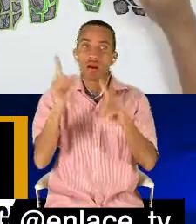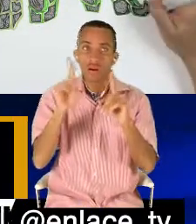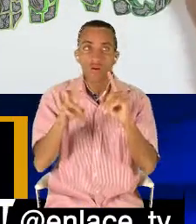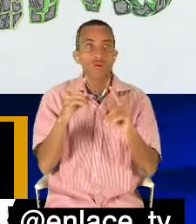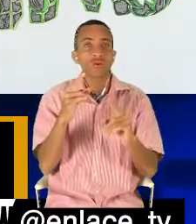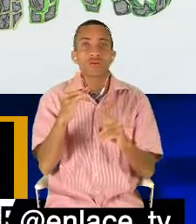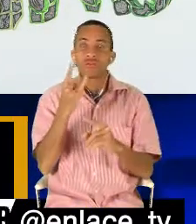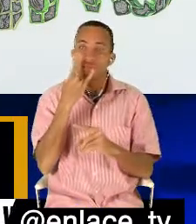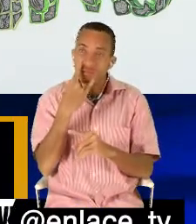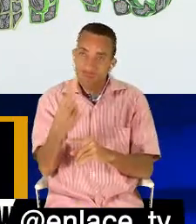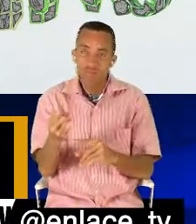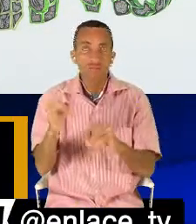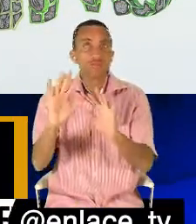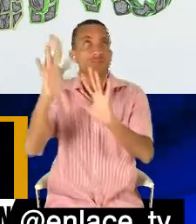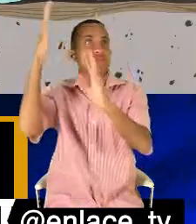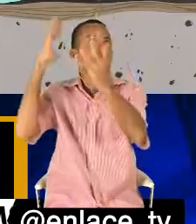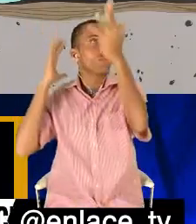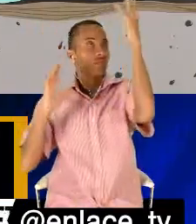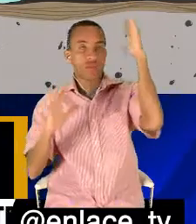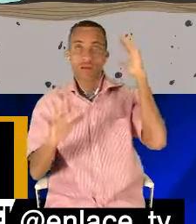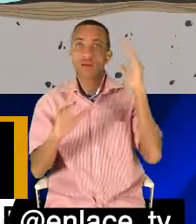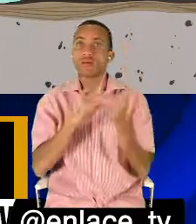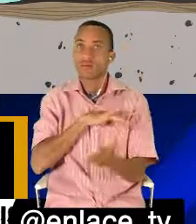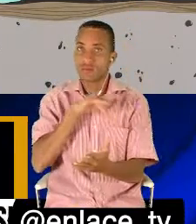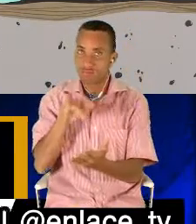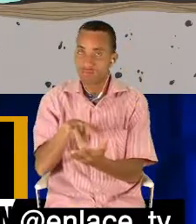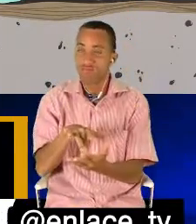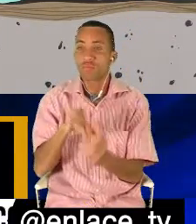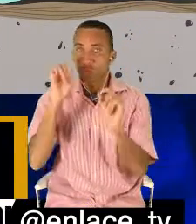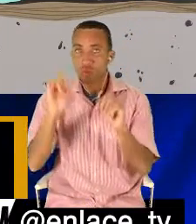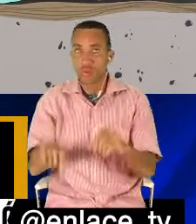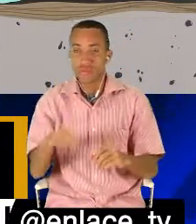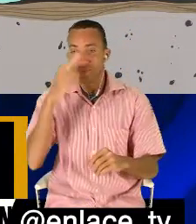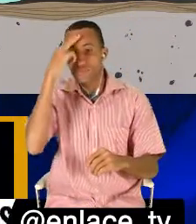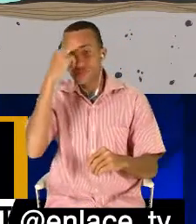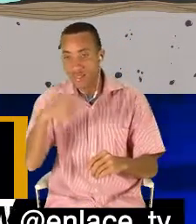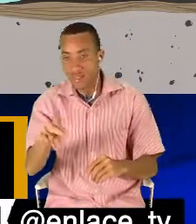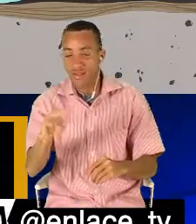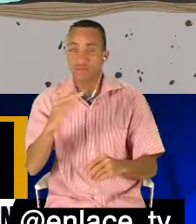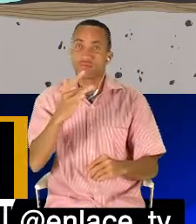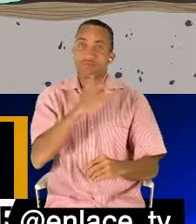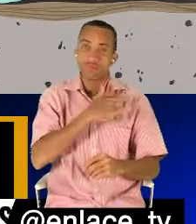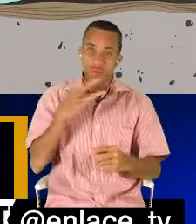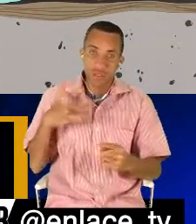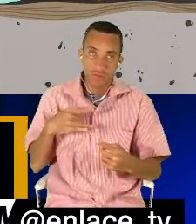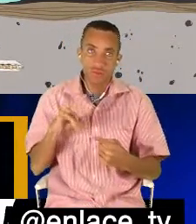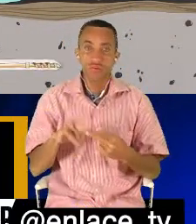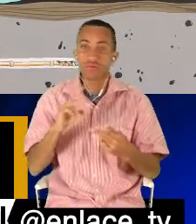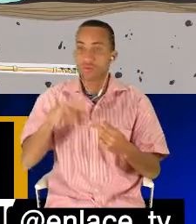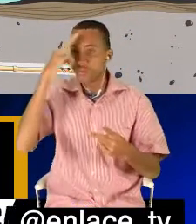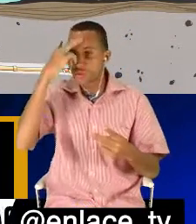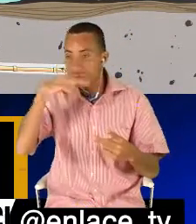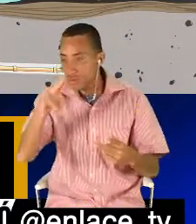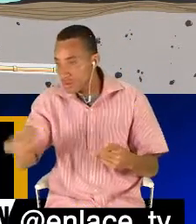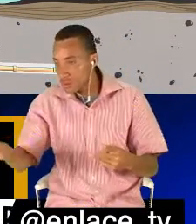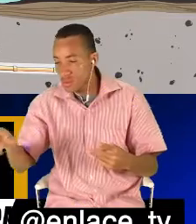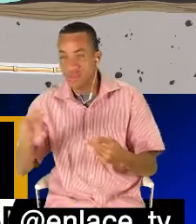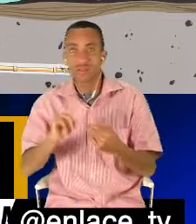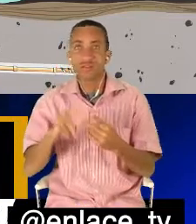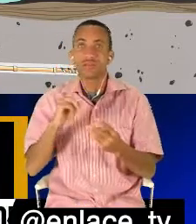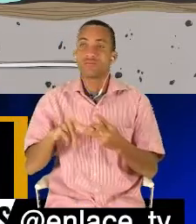ambientales, que realmente tienen que ver con la salud, tienen que ver con los hijos, con los nietos, con las generaciones venideras, y es bueno que haya